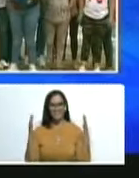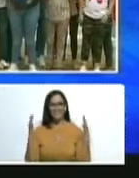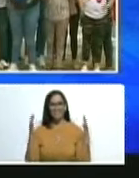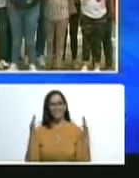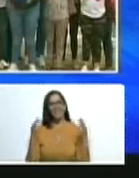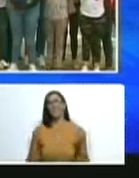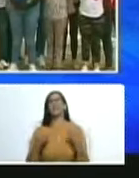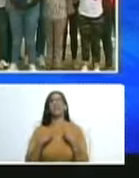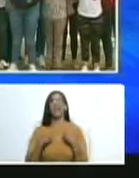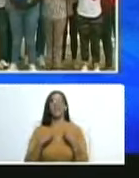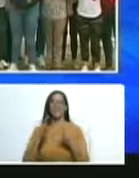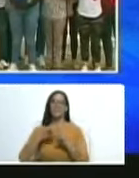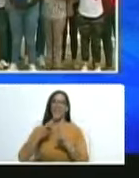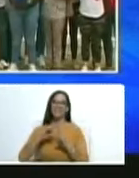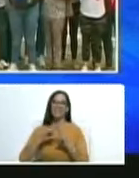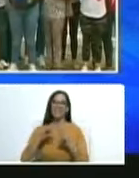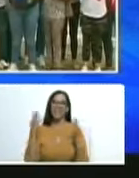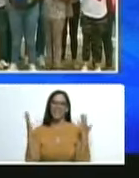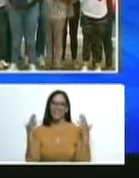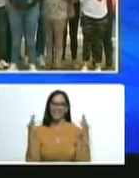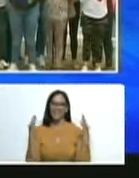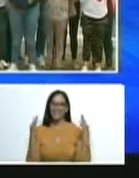¡Que viva el Táchira!